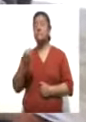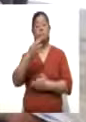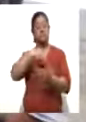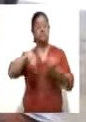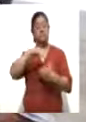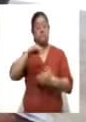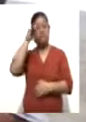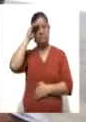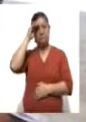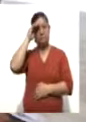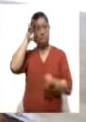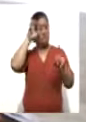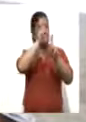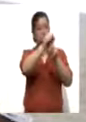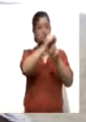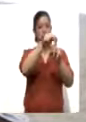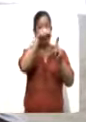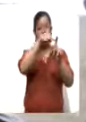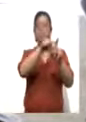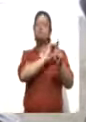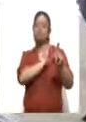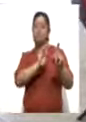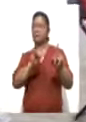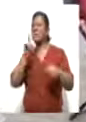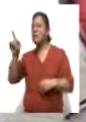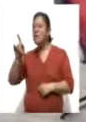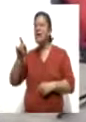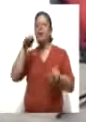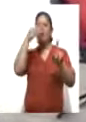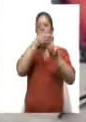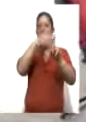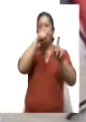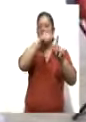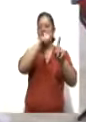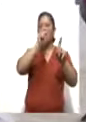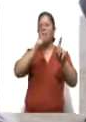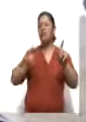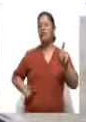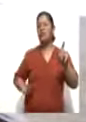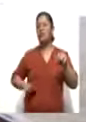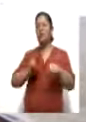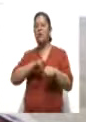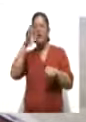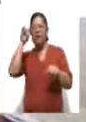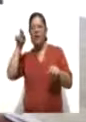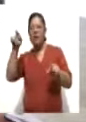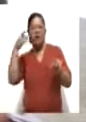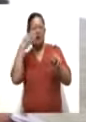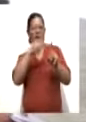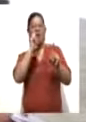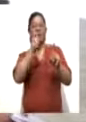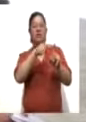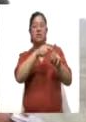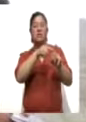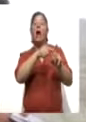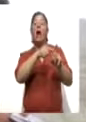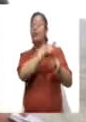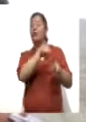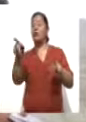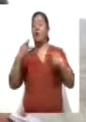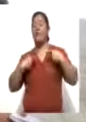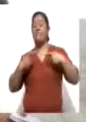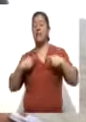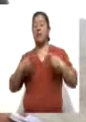el objetivo que se ha propuesto el gobernador Marco Mena, que es abatir la pobreza extrema en el estado a pesar